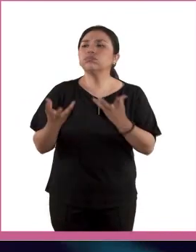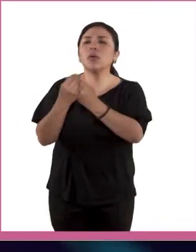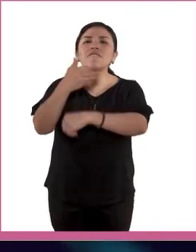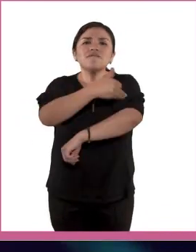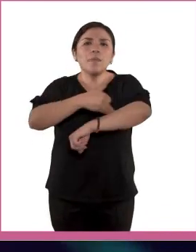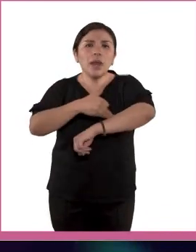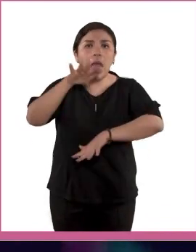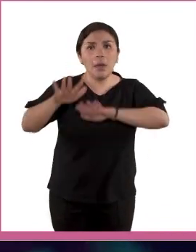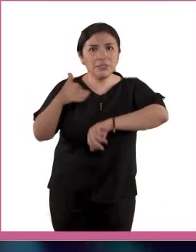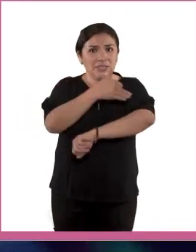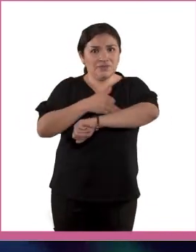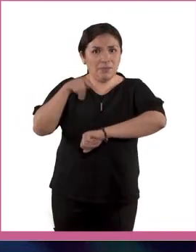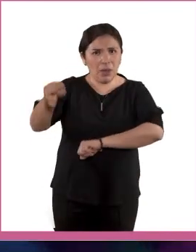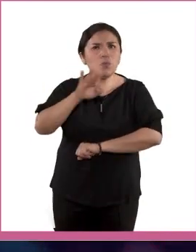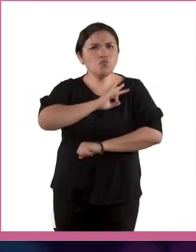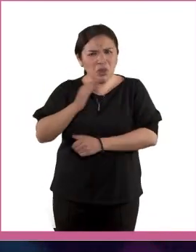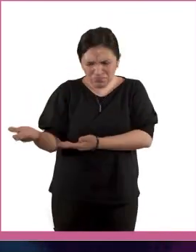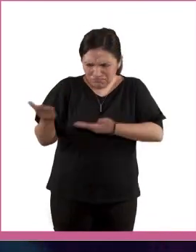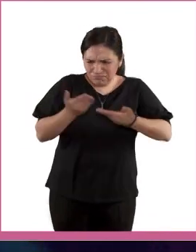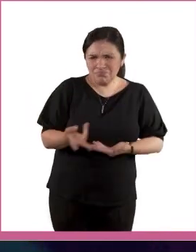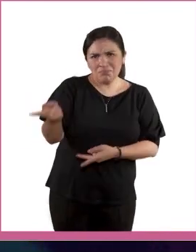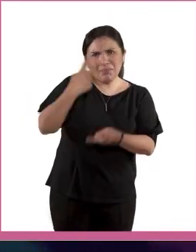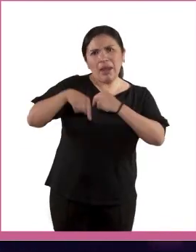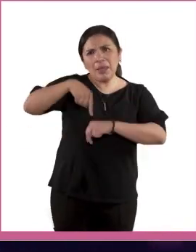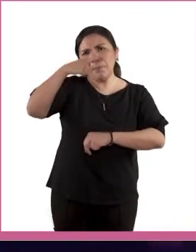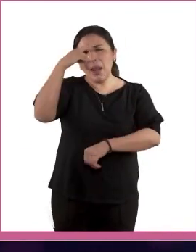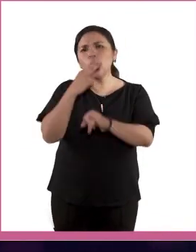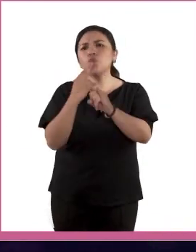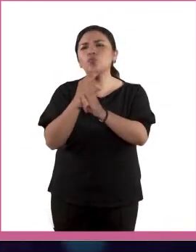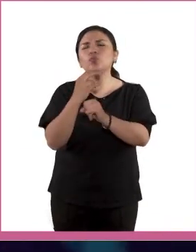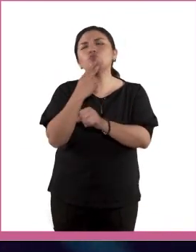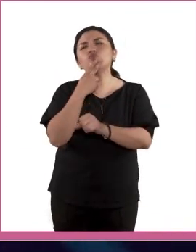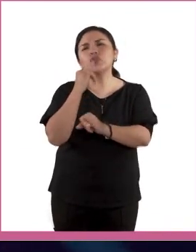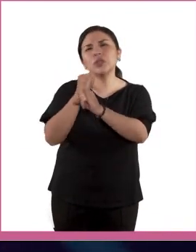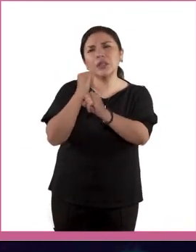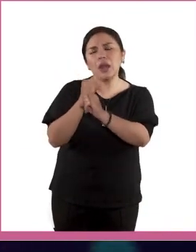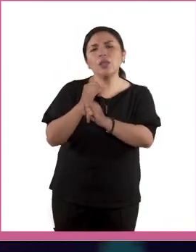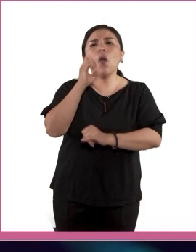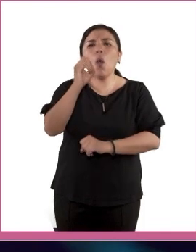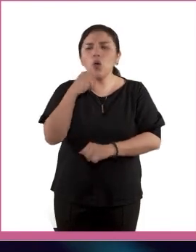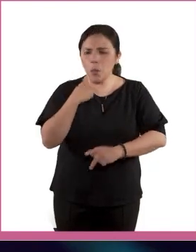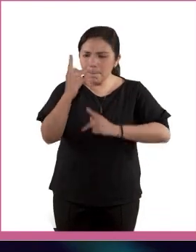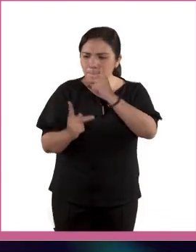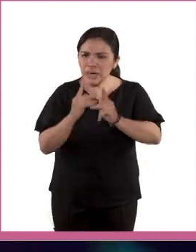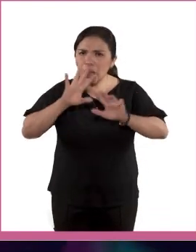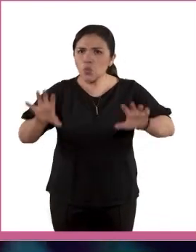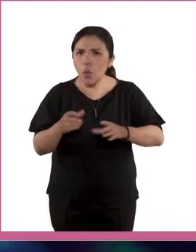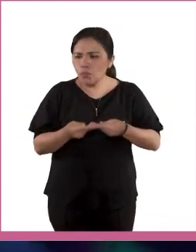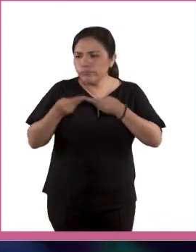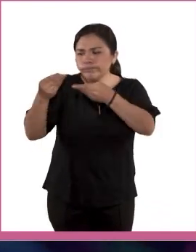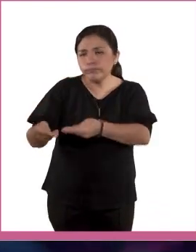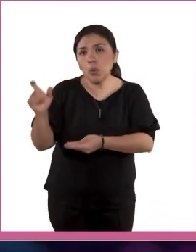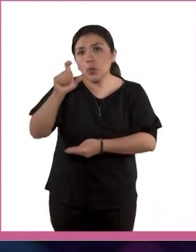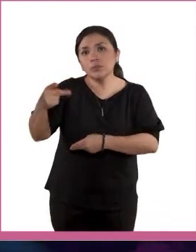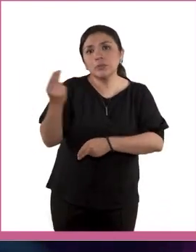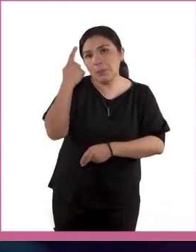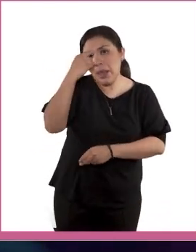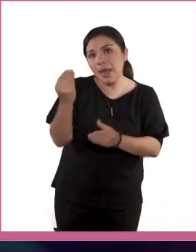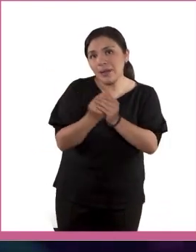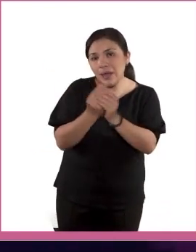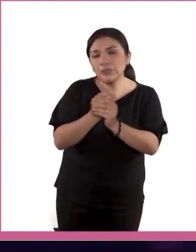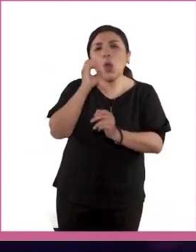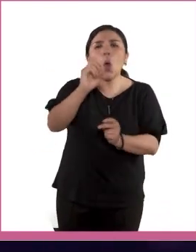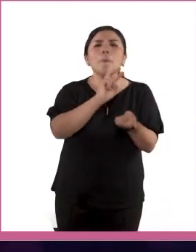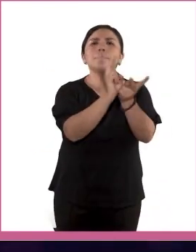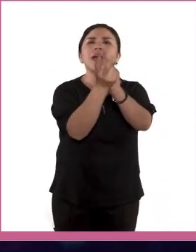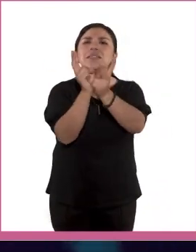estrategia. O con familiares, hay familiares que les permiten el uso de su internet, o incluso les prestan